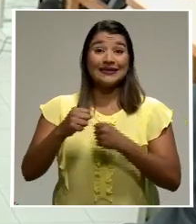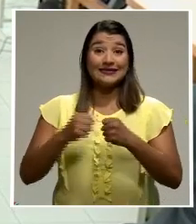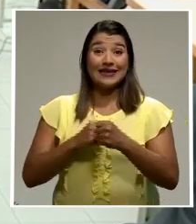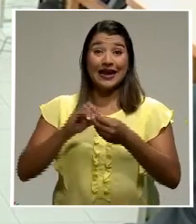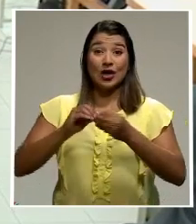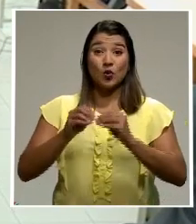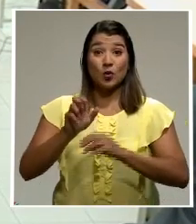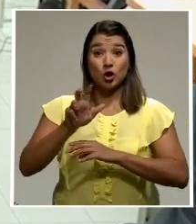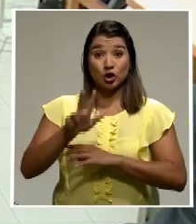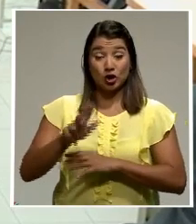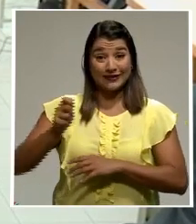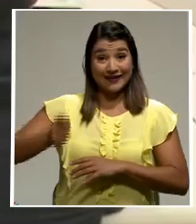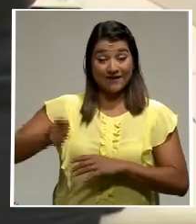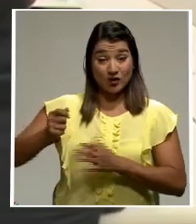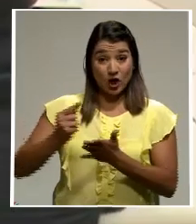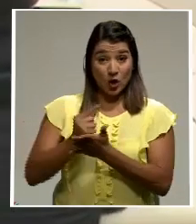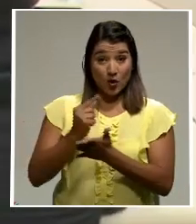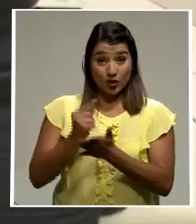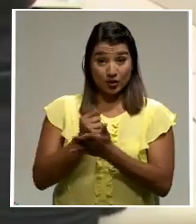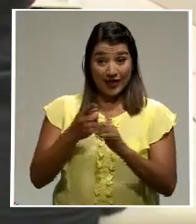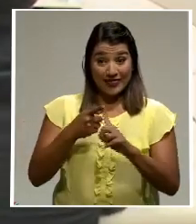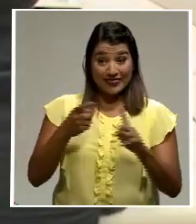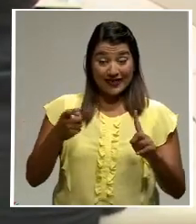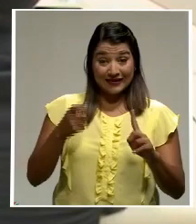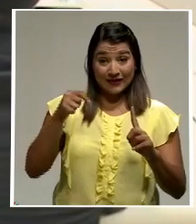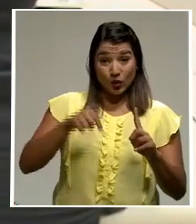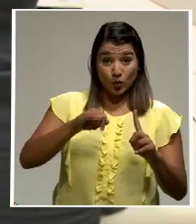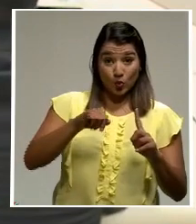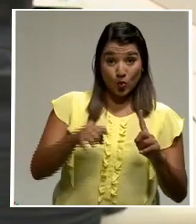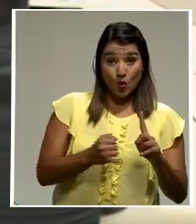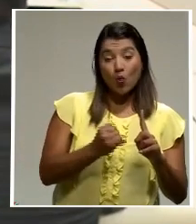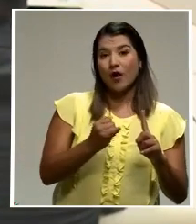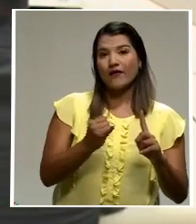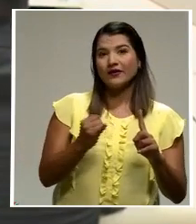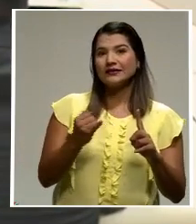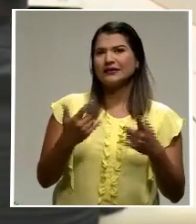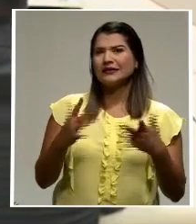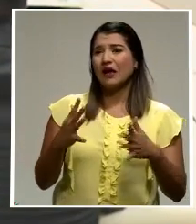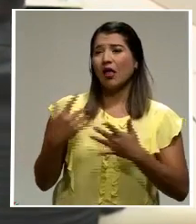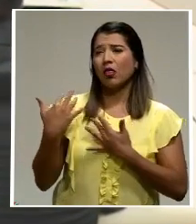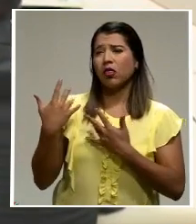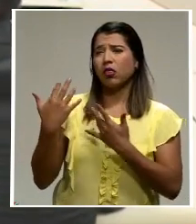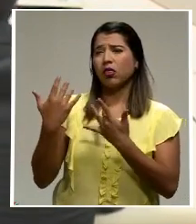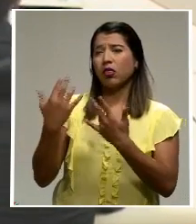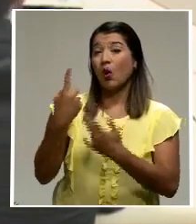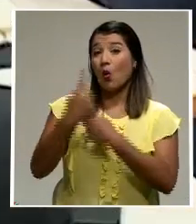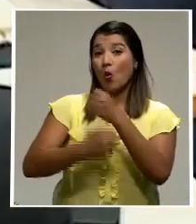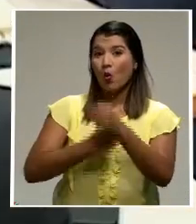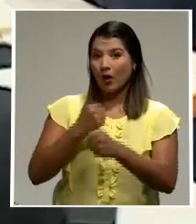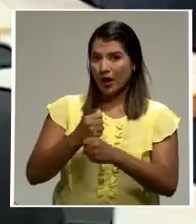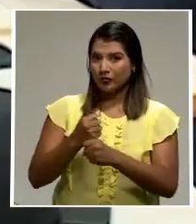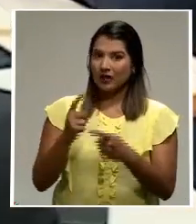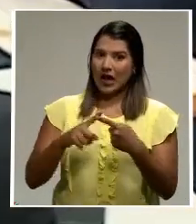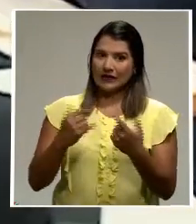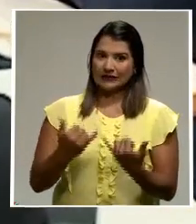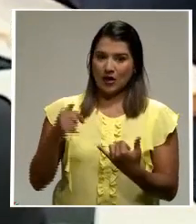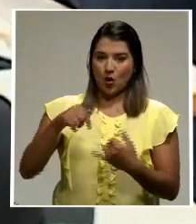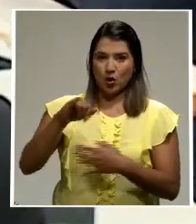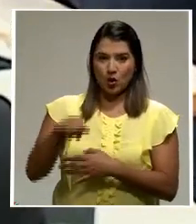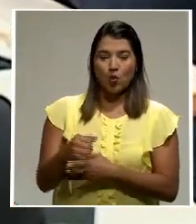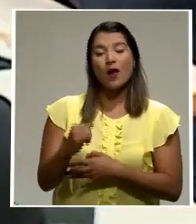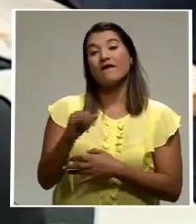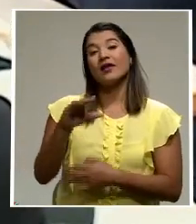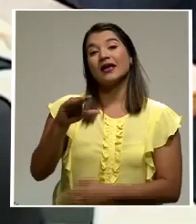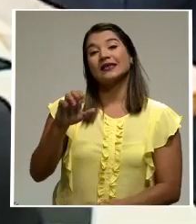Justicia de Goicoechea se realiza desde este jueves y tras más de un año de retraso el juicio en contra del ex magistrado de la Sala Tercera